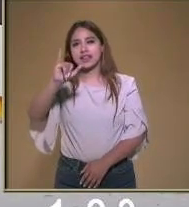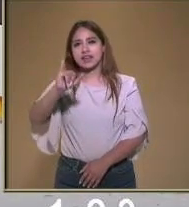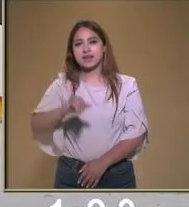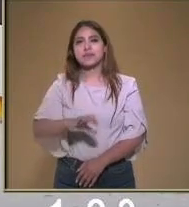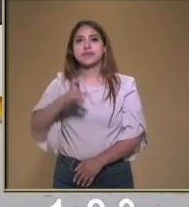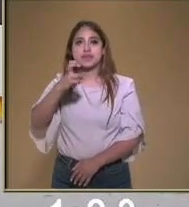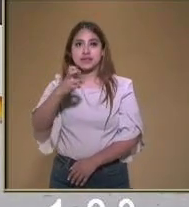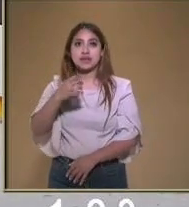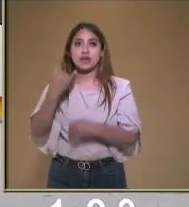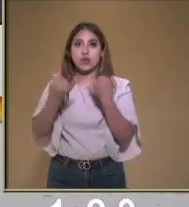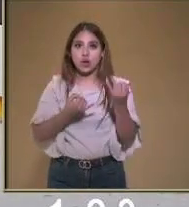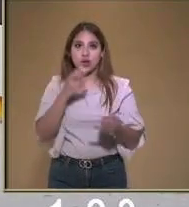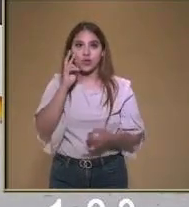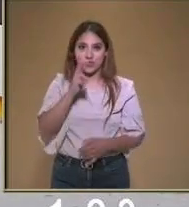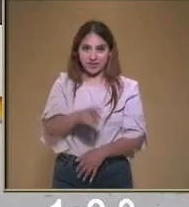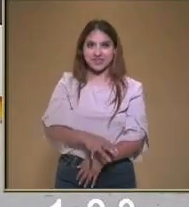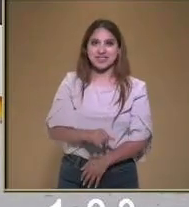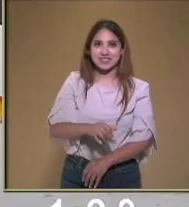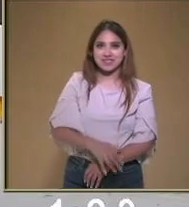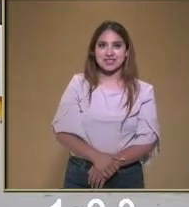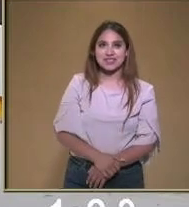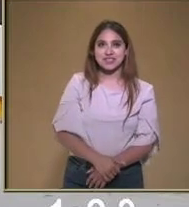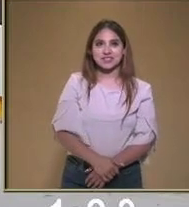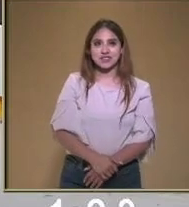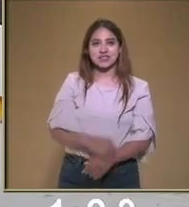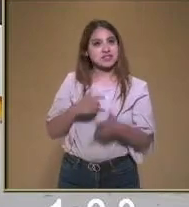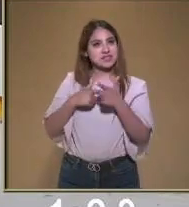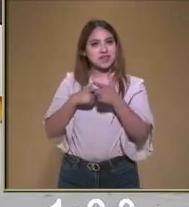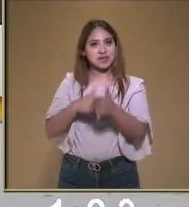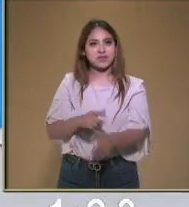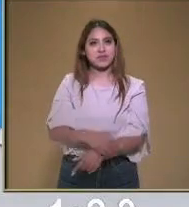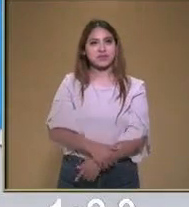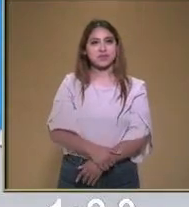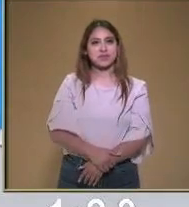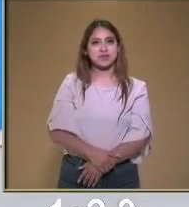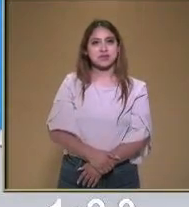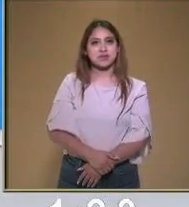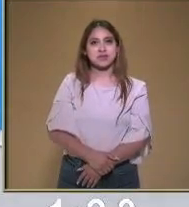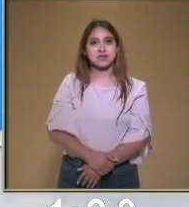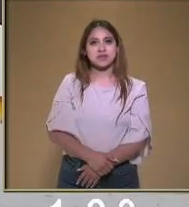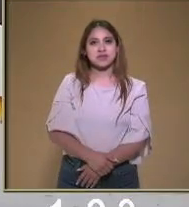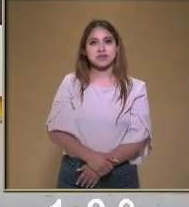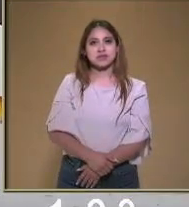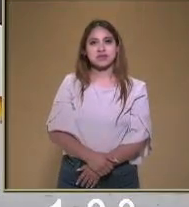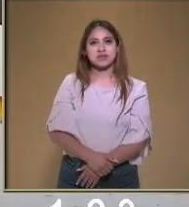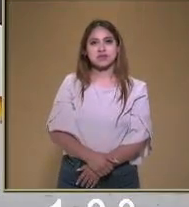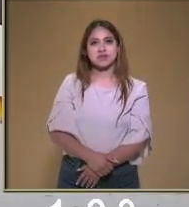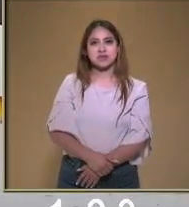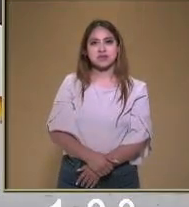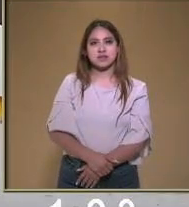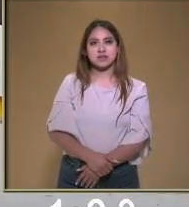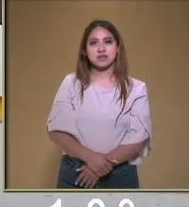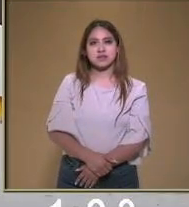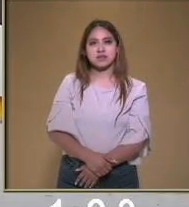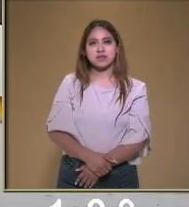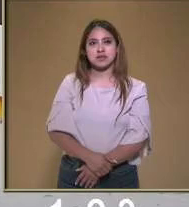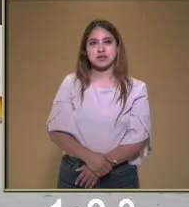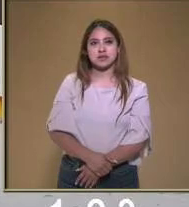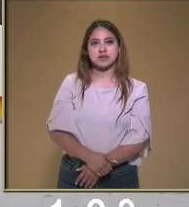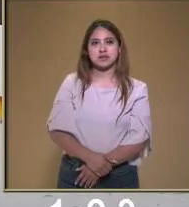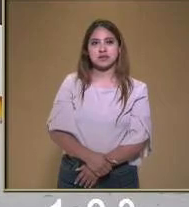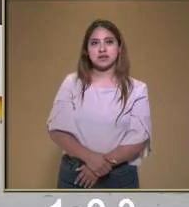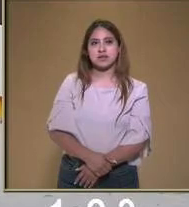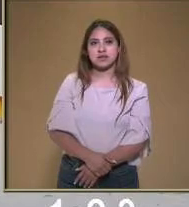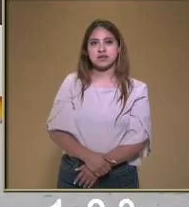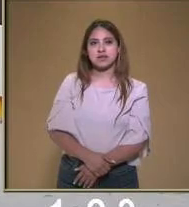alcanzan a ver los niños. A ver, continuamos. Avanzo tres. Tenías que avanzar tres. Dos. Uno y